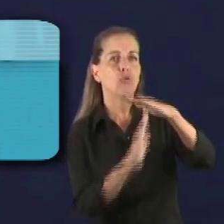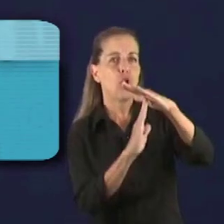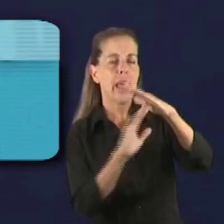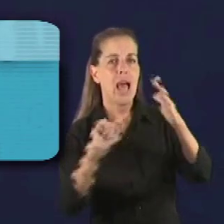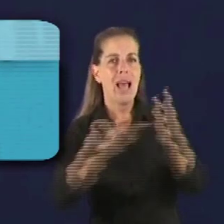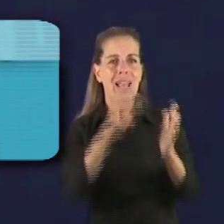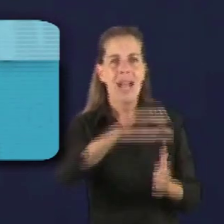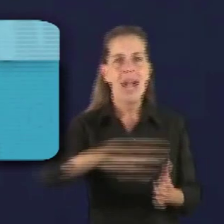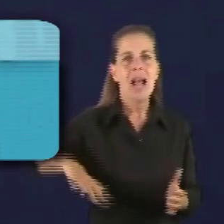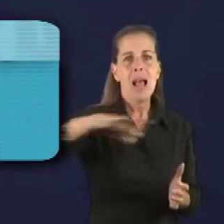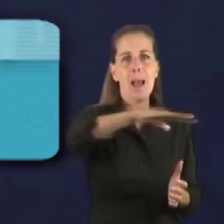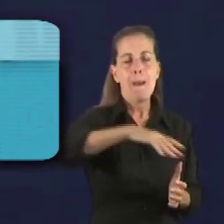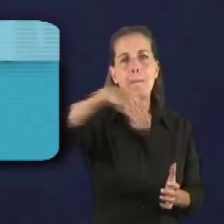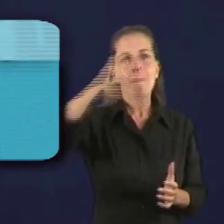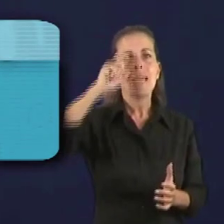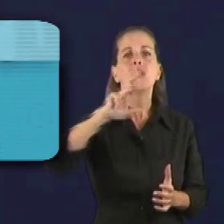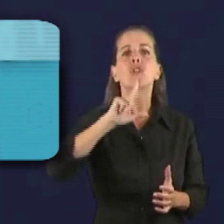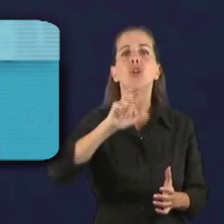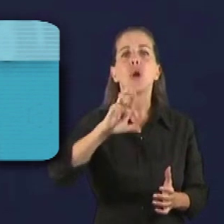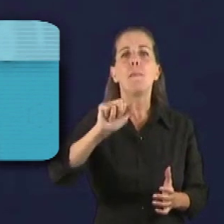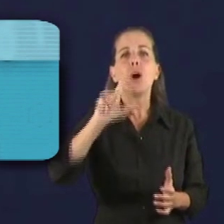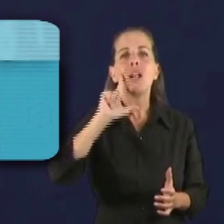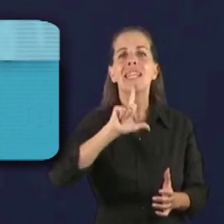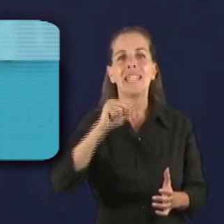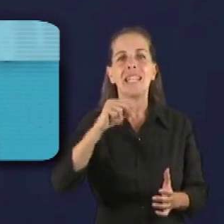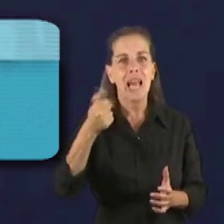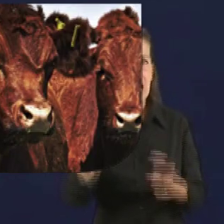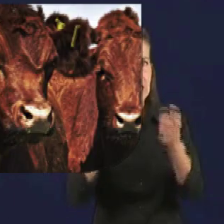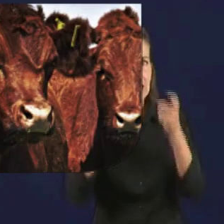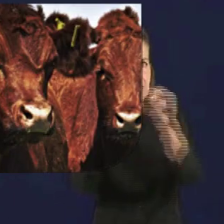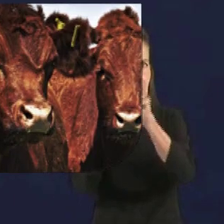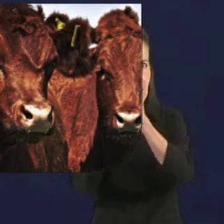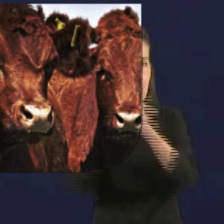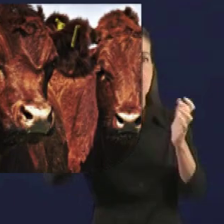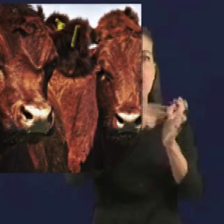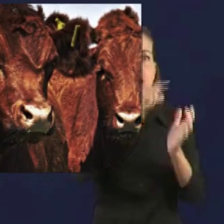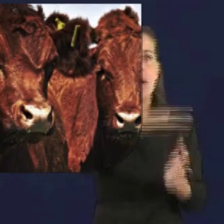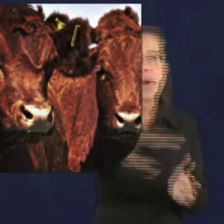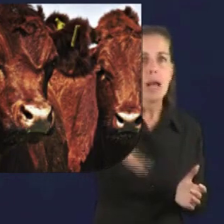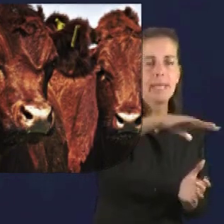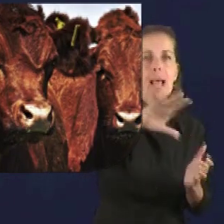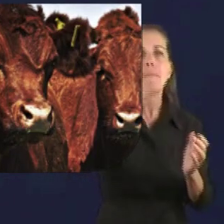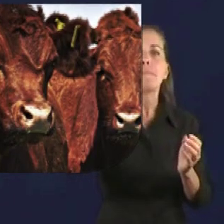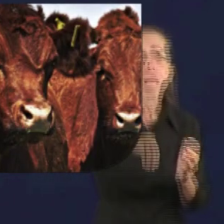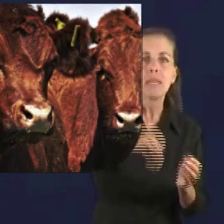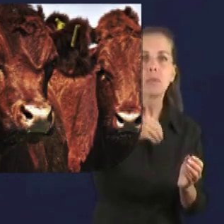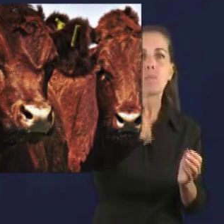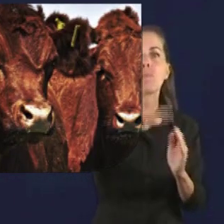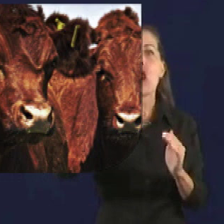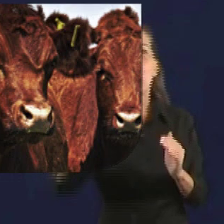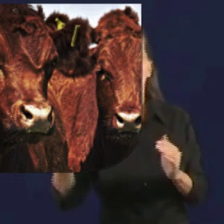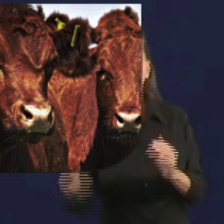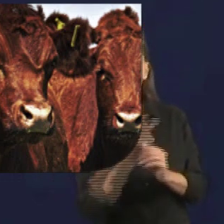metropolitana, que requerirá el trabajo conjunto de la Ciudad de Buenos Aires y de la Provincia de Buenos Aires para